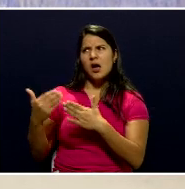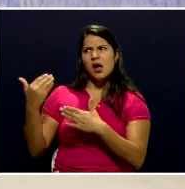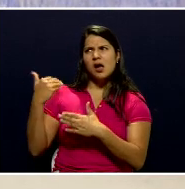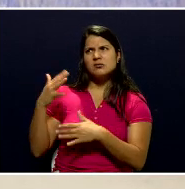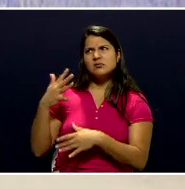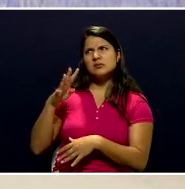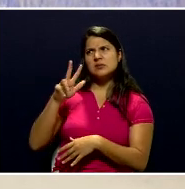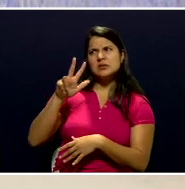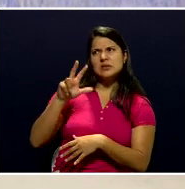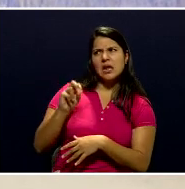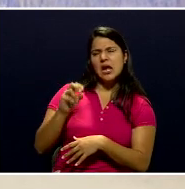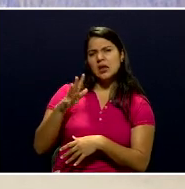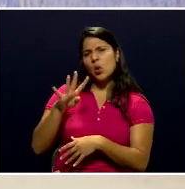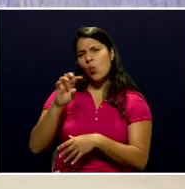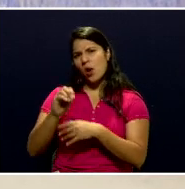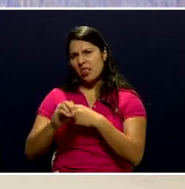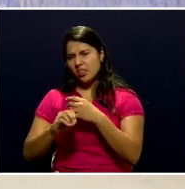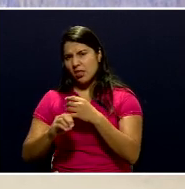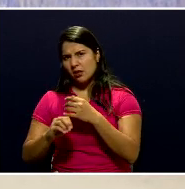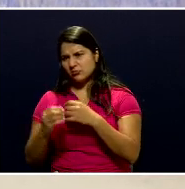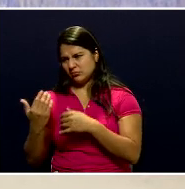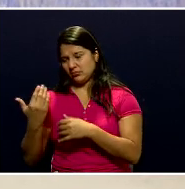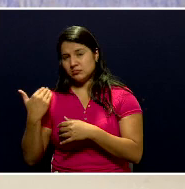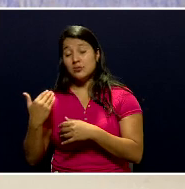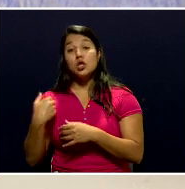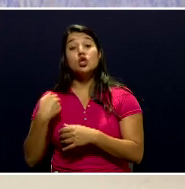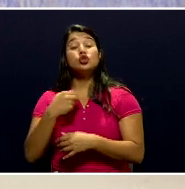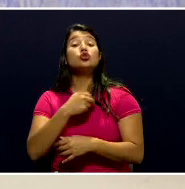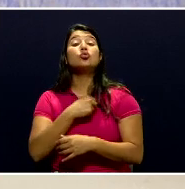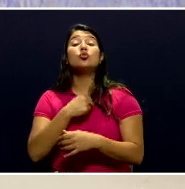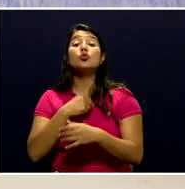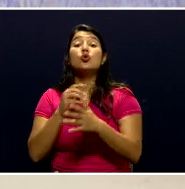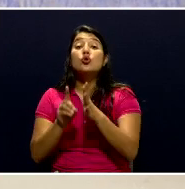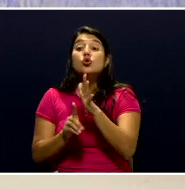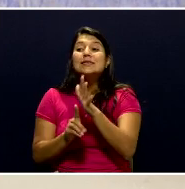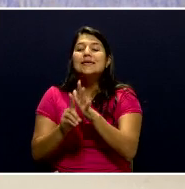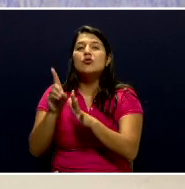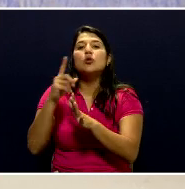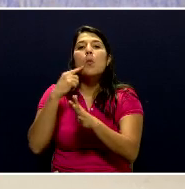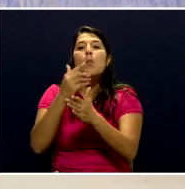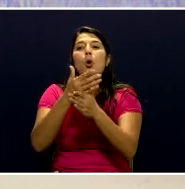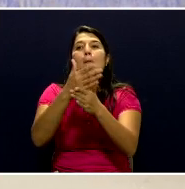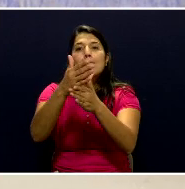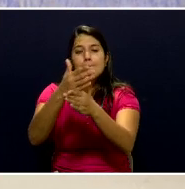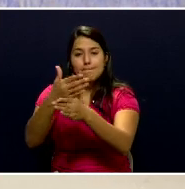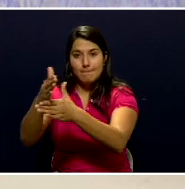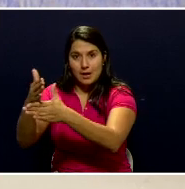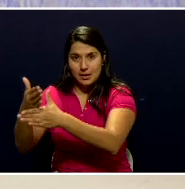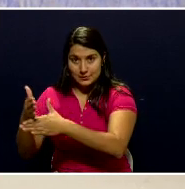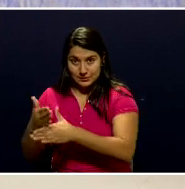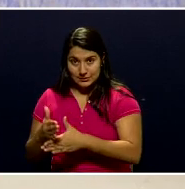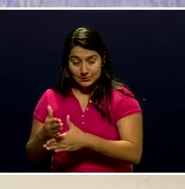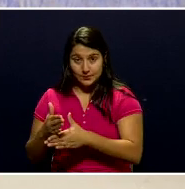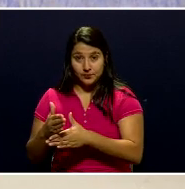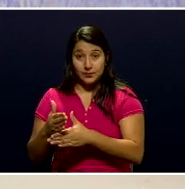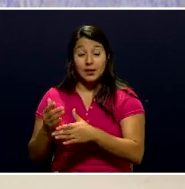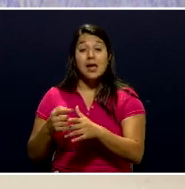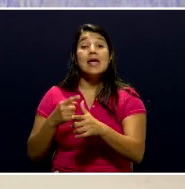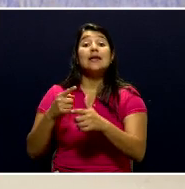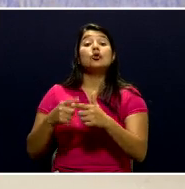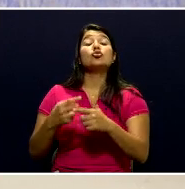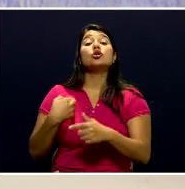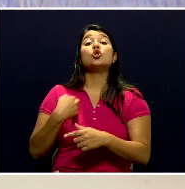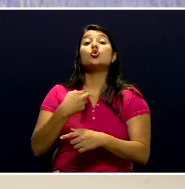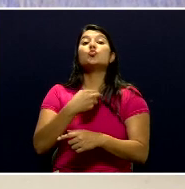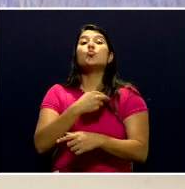ahí 40, lo desarrollamos de forma segregada. Entonces, nuestro